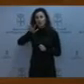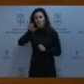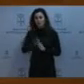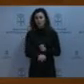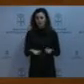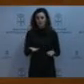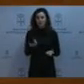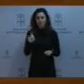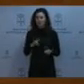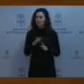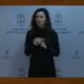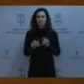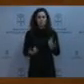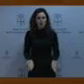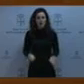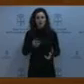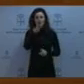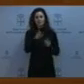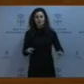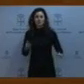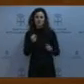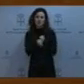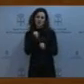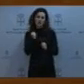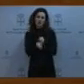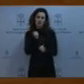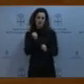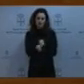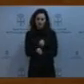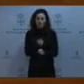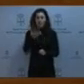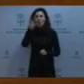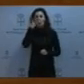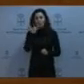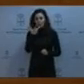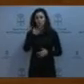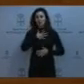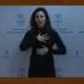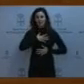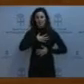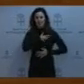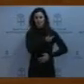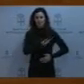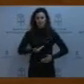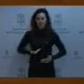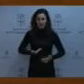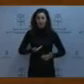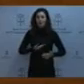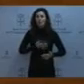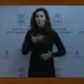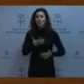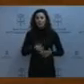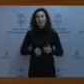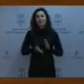que pasa? Que es que la gente que trabaja le gusta que lo suyo pueda seguir prosperando y que no haya